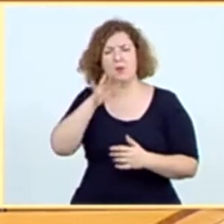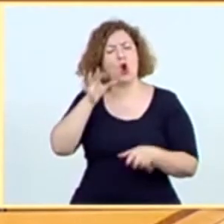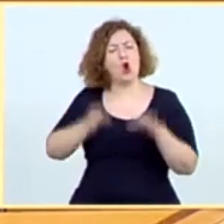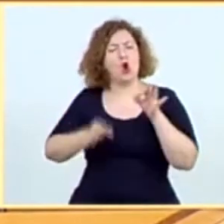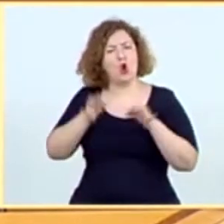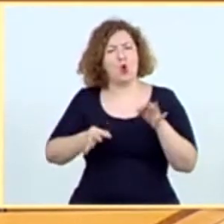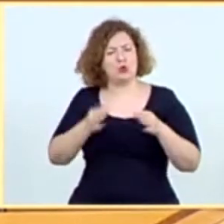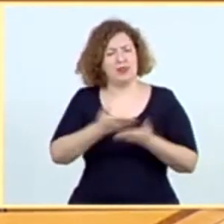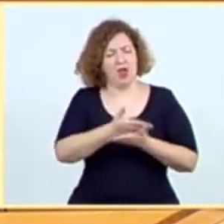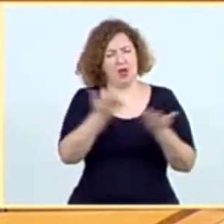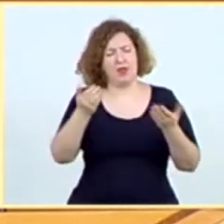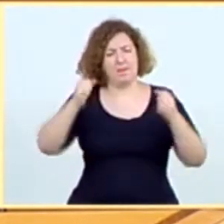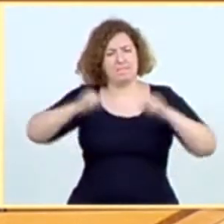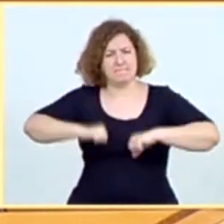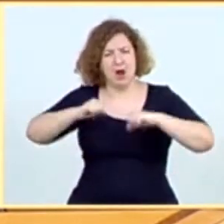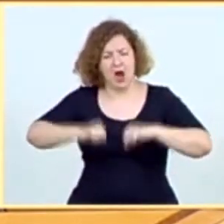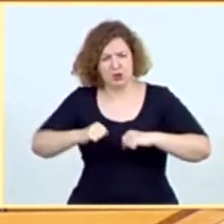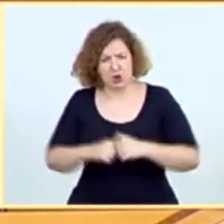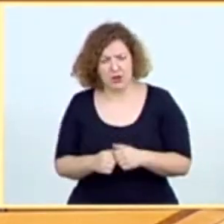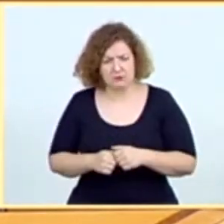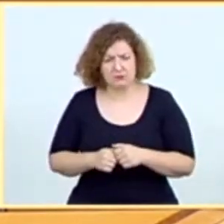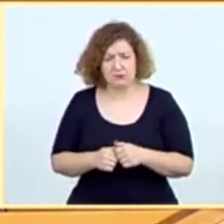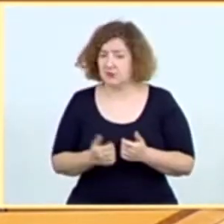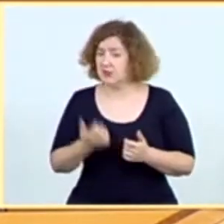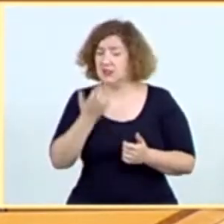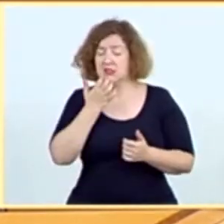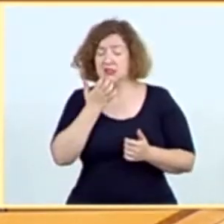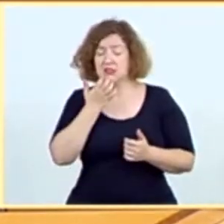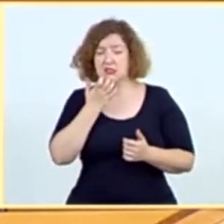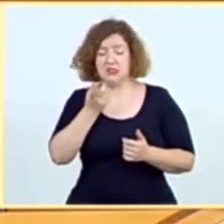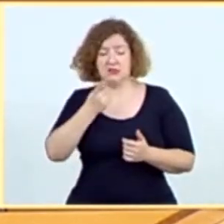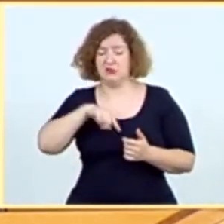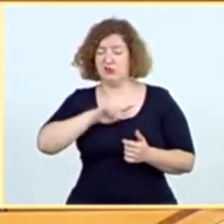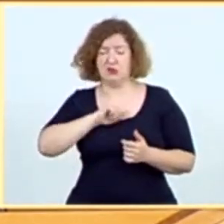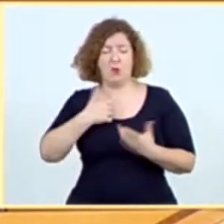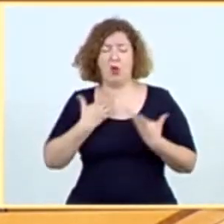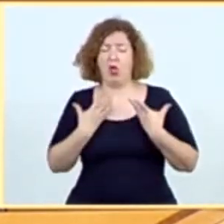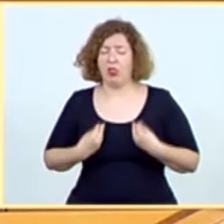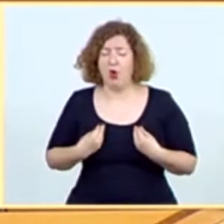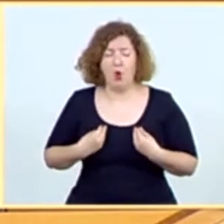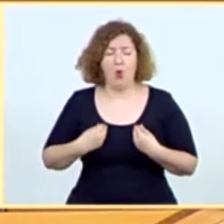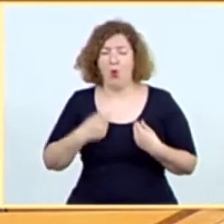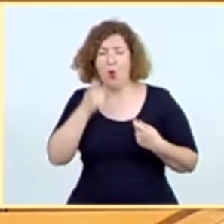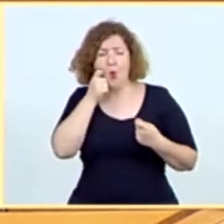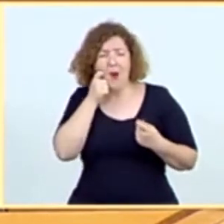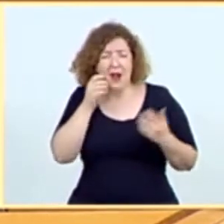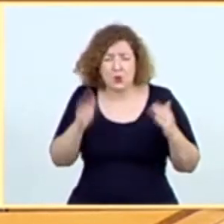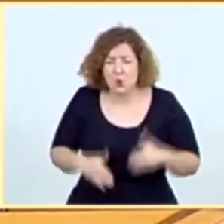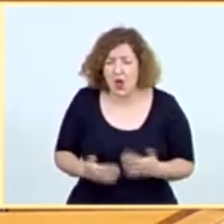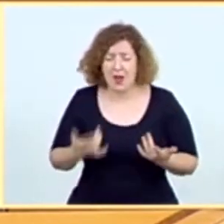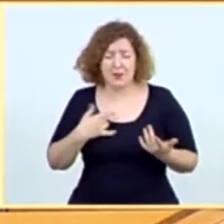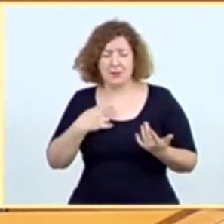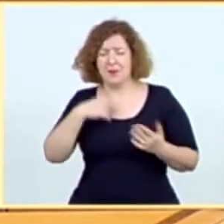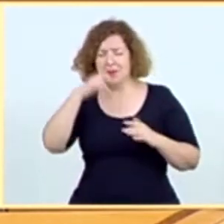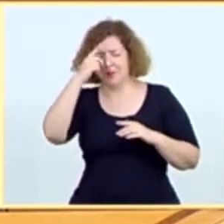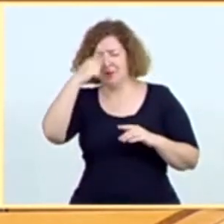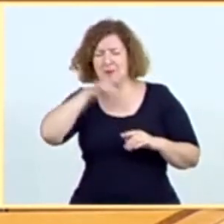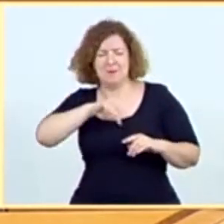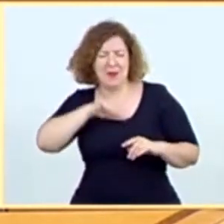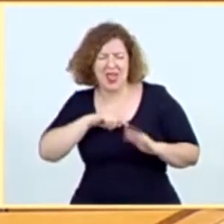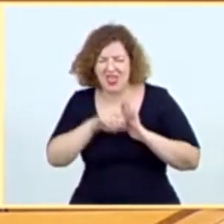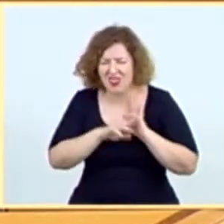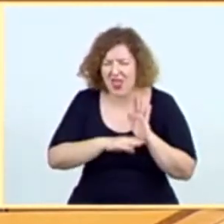hacia nuestros mayores. Si no lo hiciéramos, seríamos una sociedad deshumanizada, carente de principios, carente de valores y